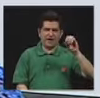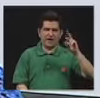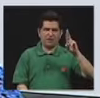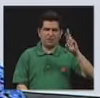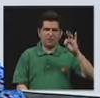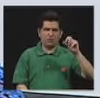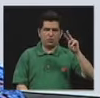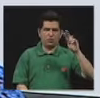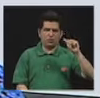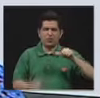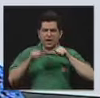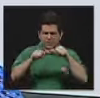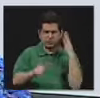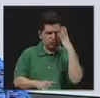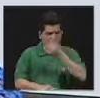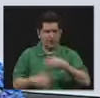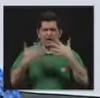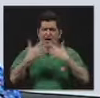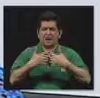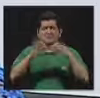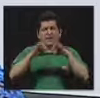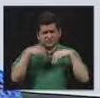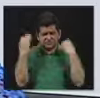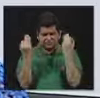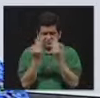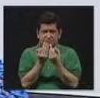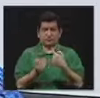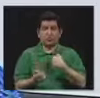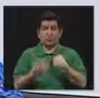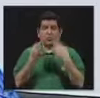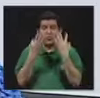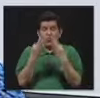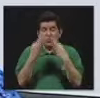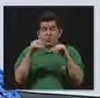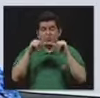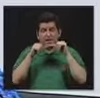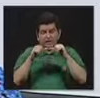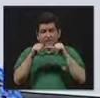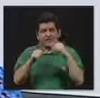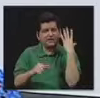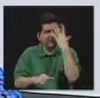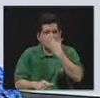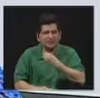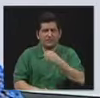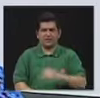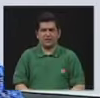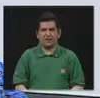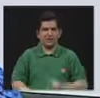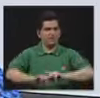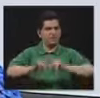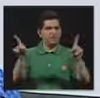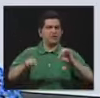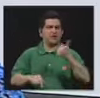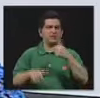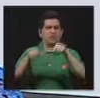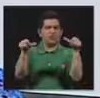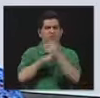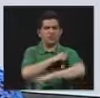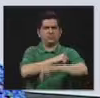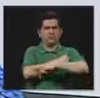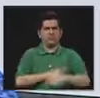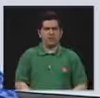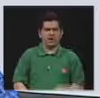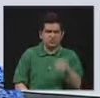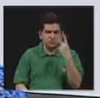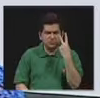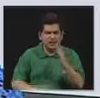la seguís viendo bonita, porque las empresas son familiares, entonces uno se esfuerza porque eso siempre se vea bonito. Es muy diferente a otras zonas del país